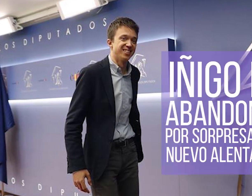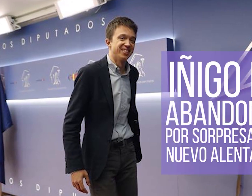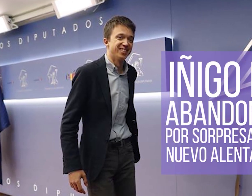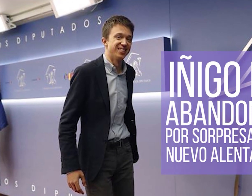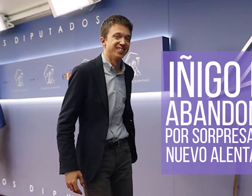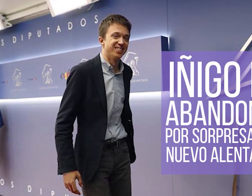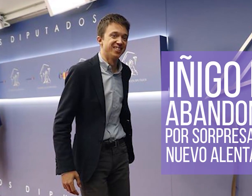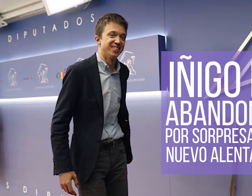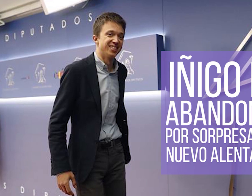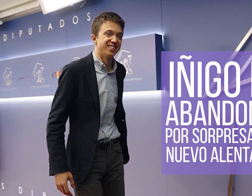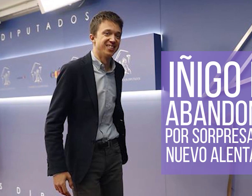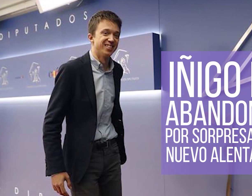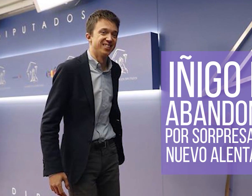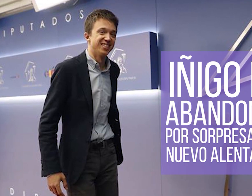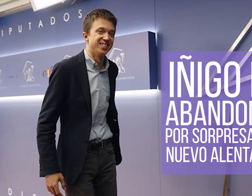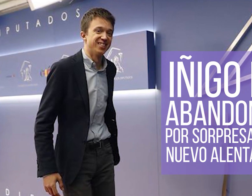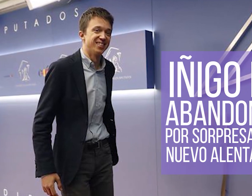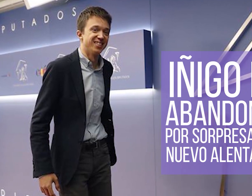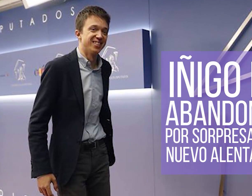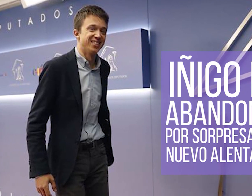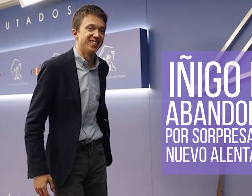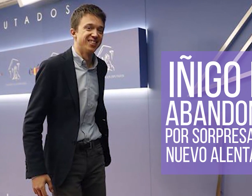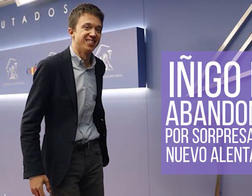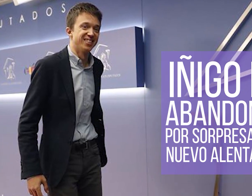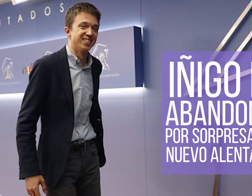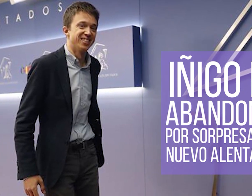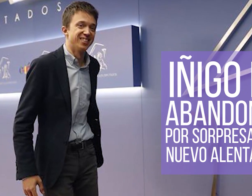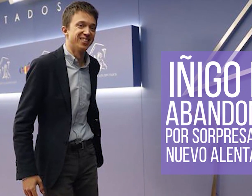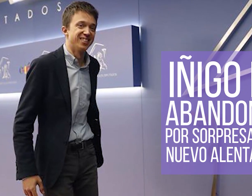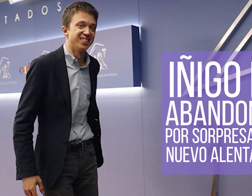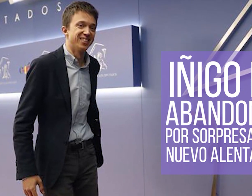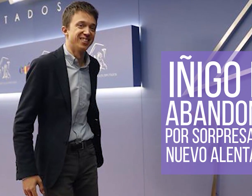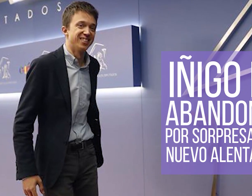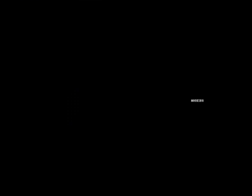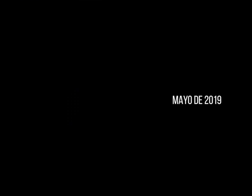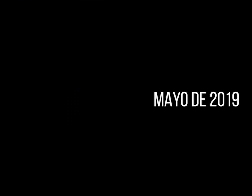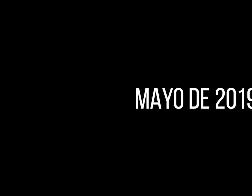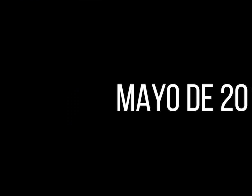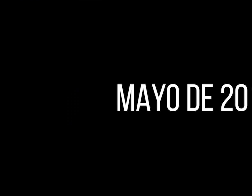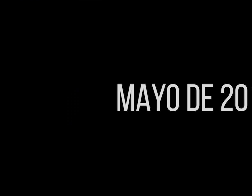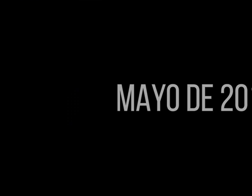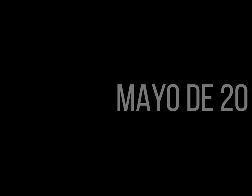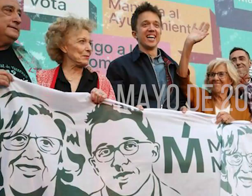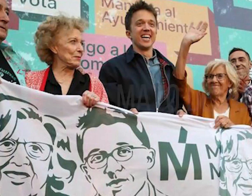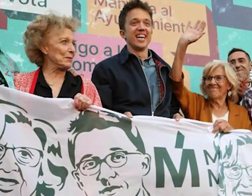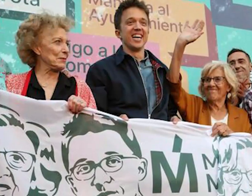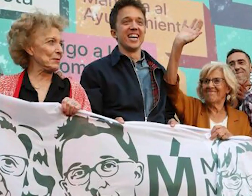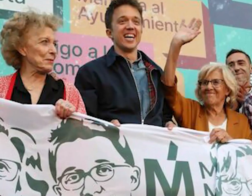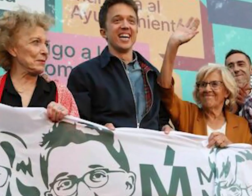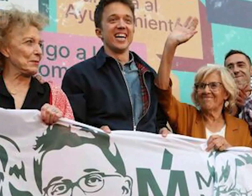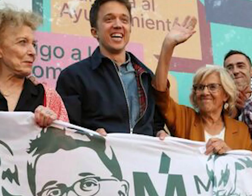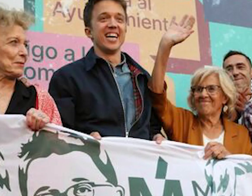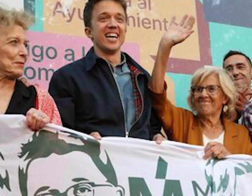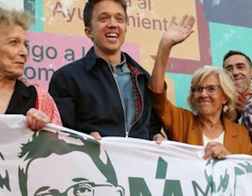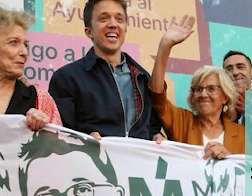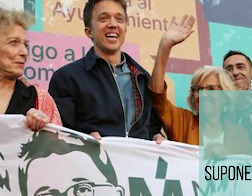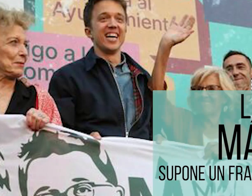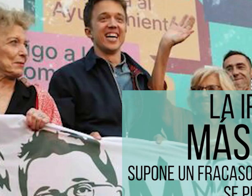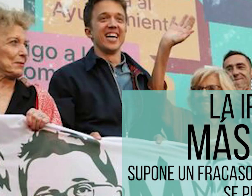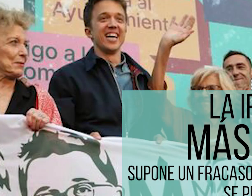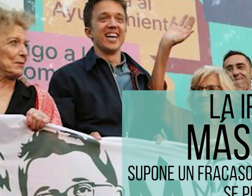librera. Por el que sube todos los días a un andamio. Por las primaveras que vendrán, por las que ya no están. Queremos pan, pero también queremos